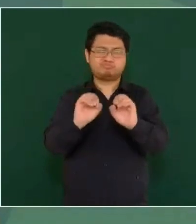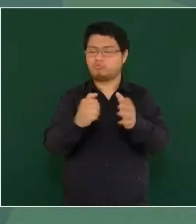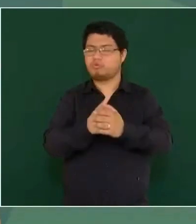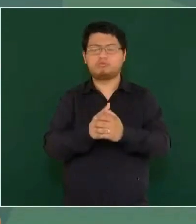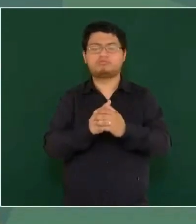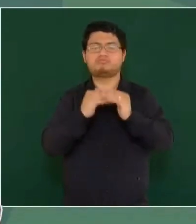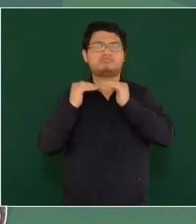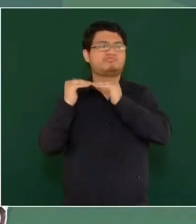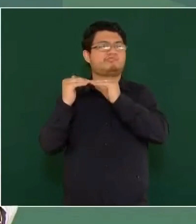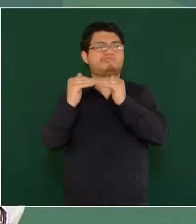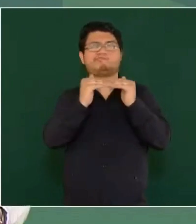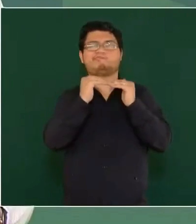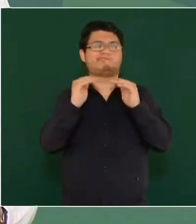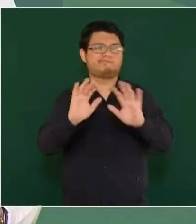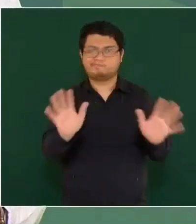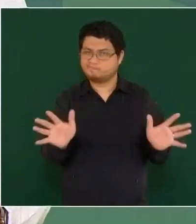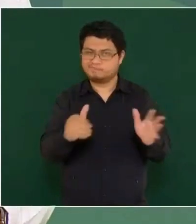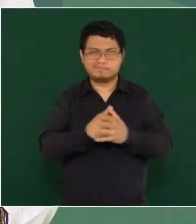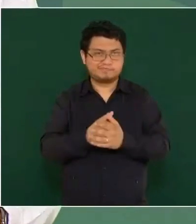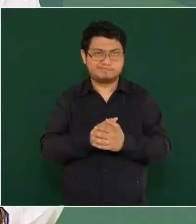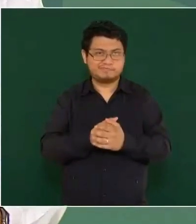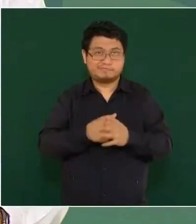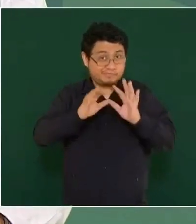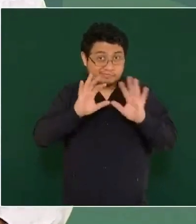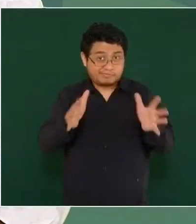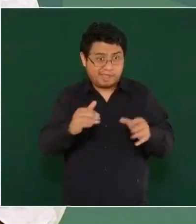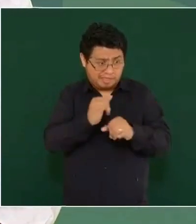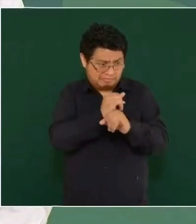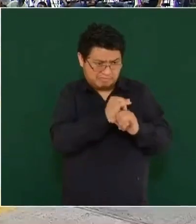eso está científicamente demostrado